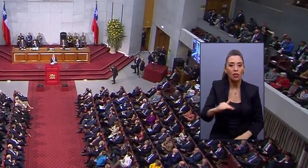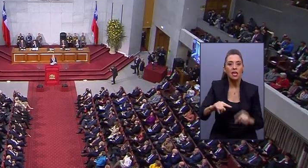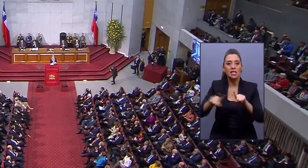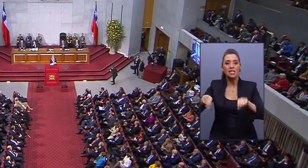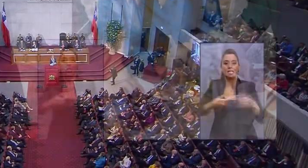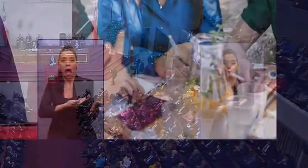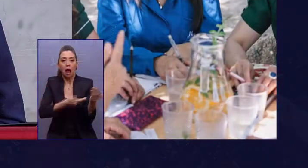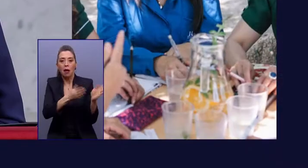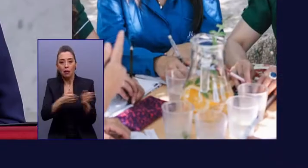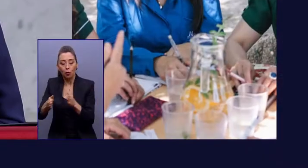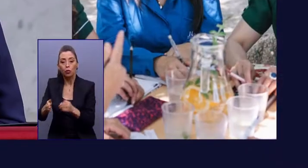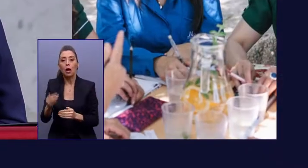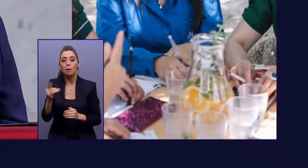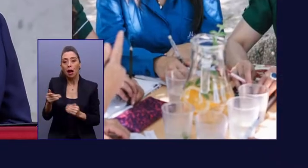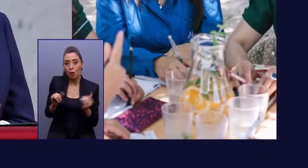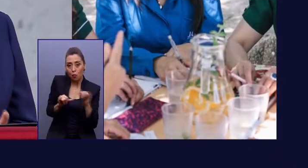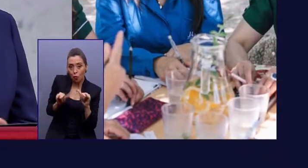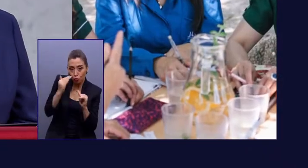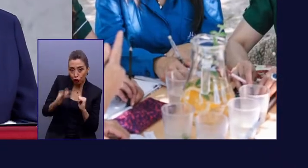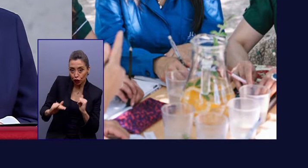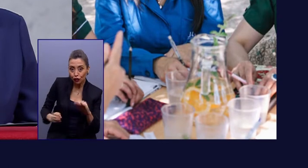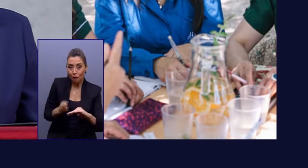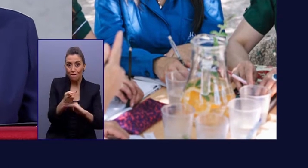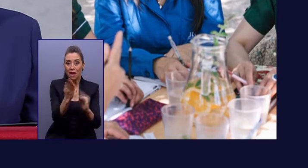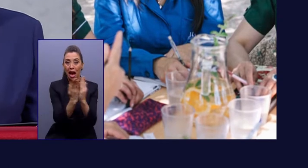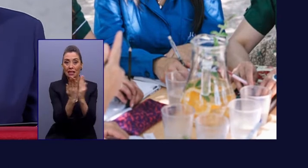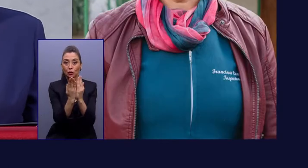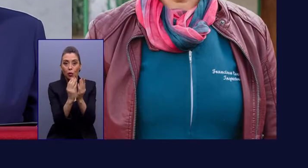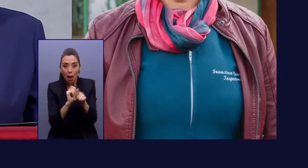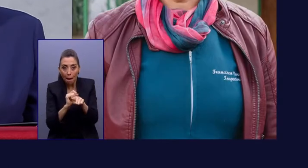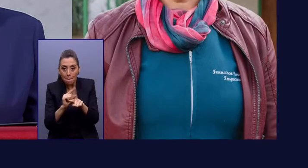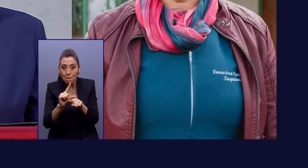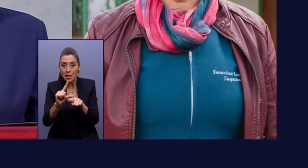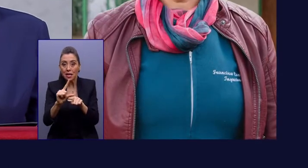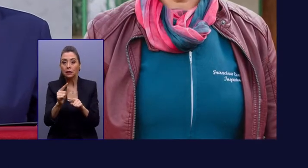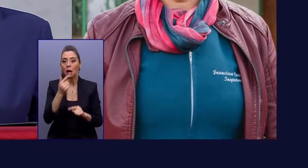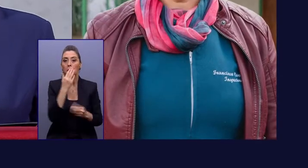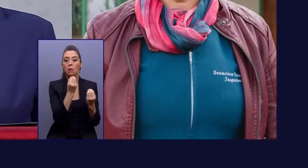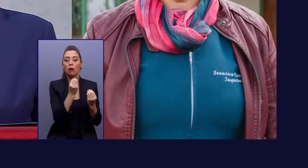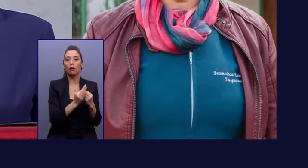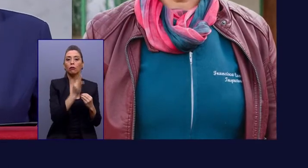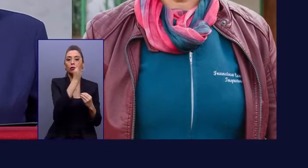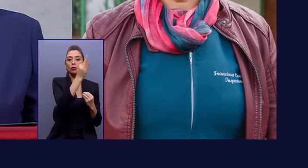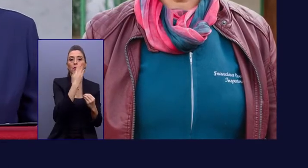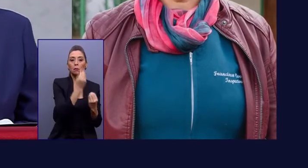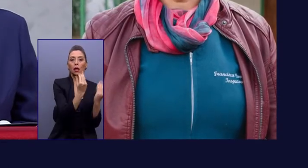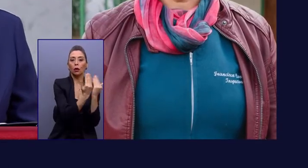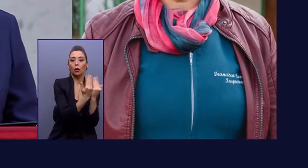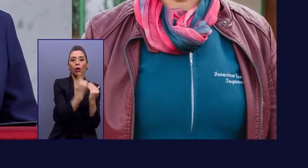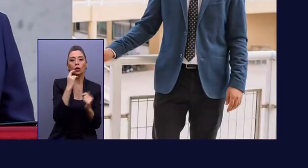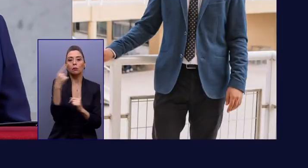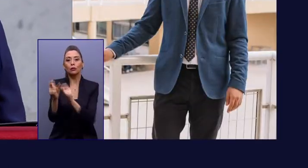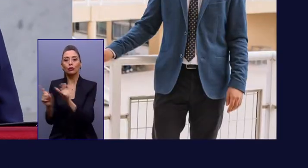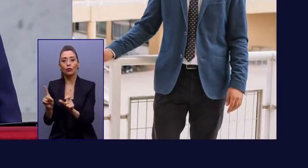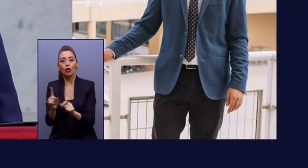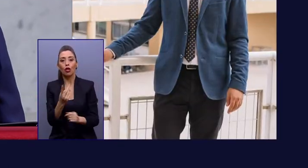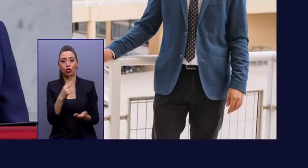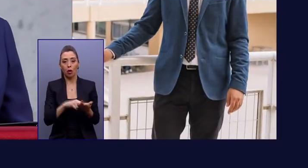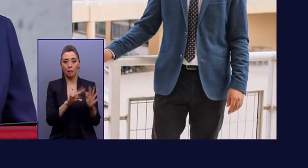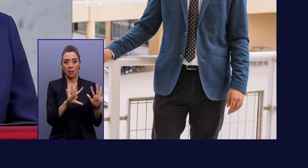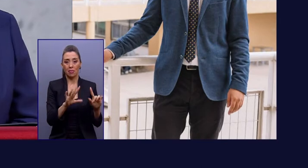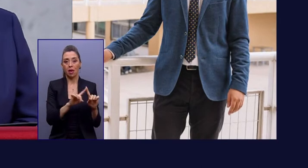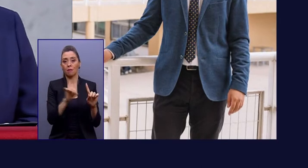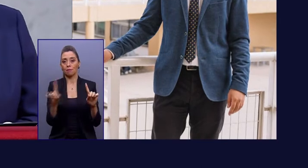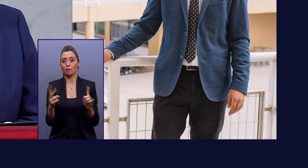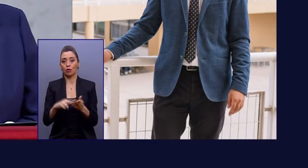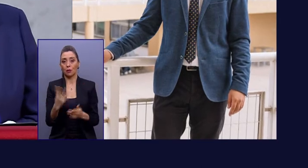pueden asistir a la educación inicial tienen mejores expectativas de desempeño escolar que quienes no pueden. Si entre el 2010 y 2014 se aumentó en